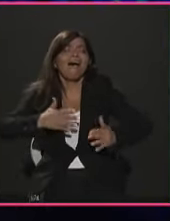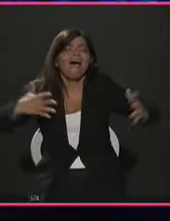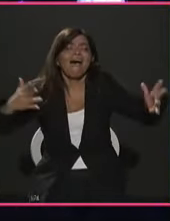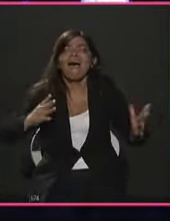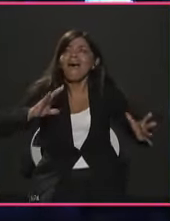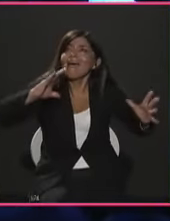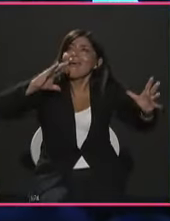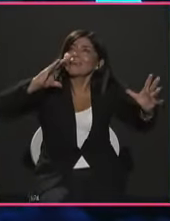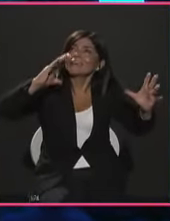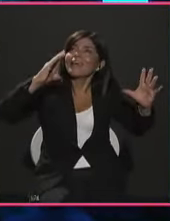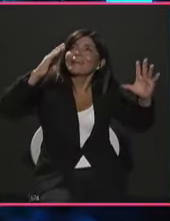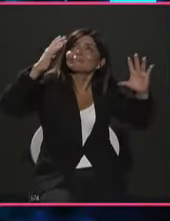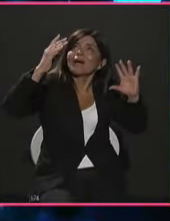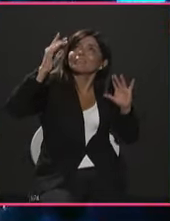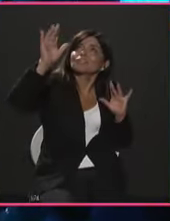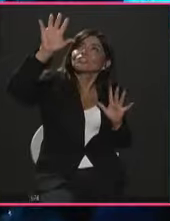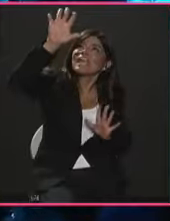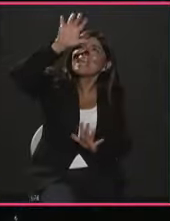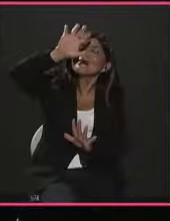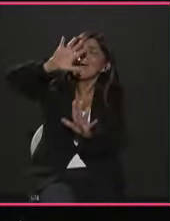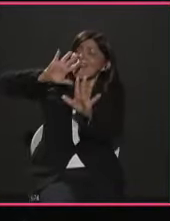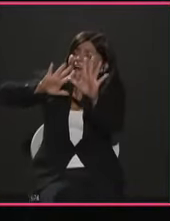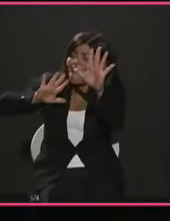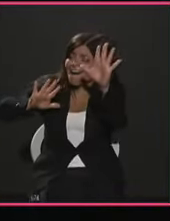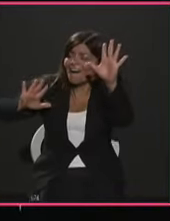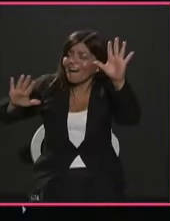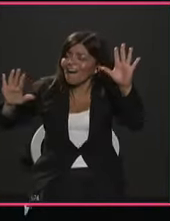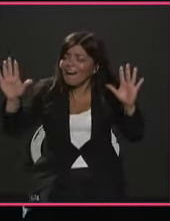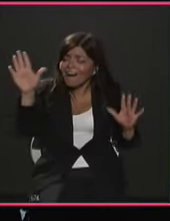mása en este espacio